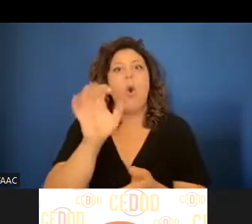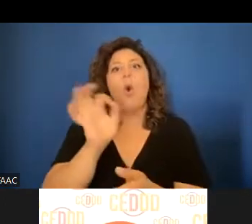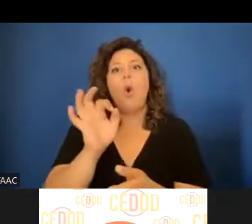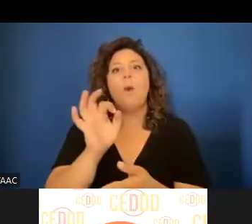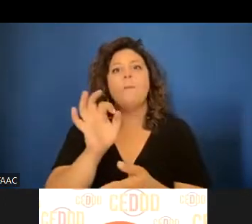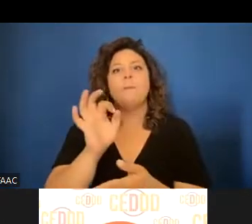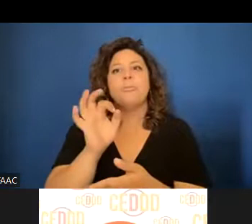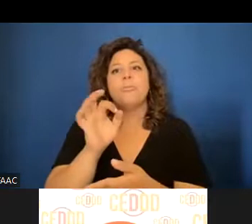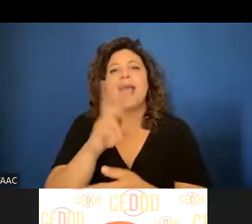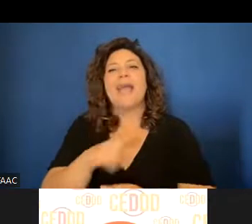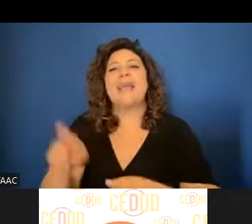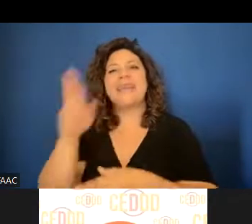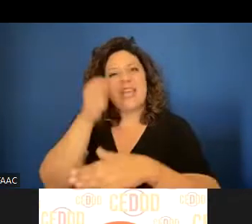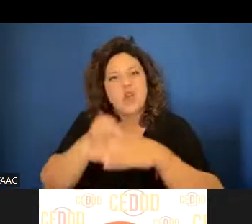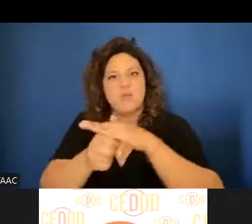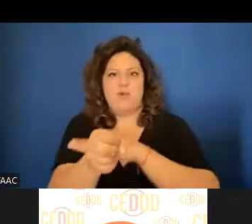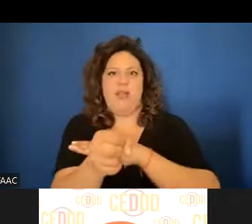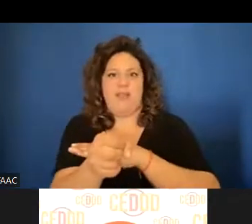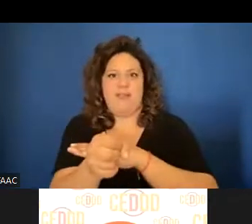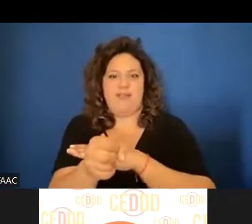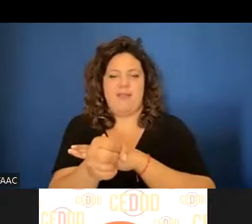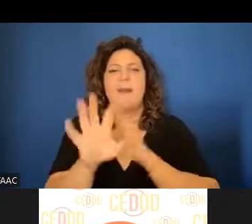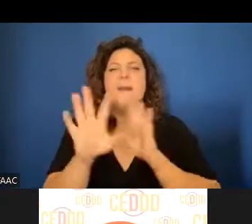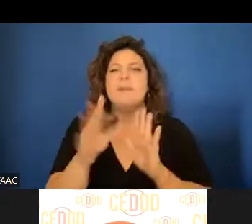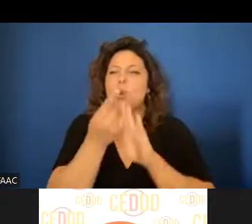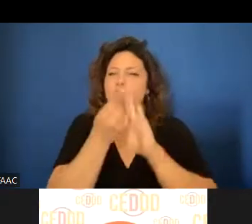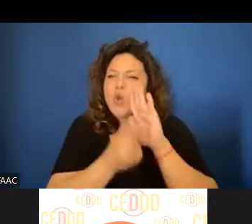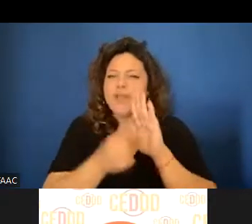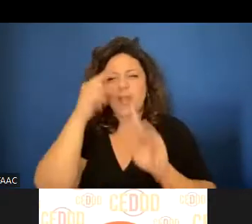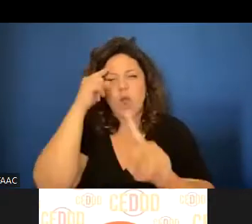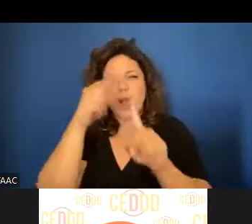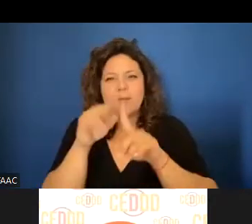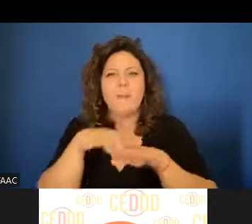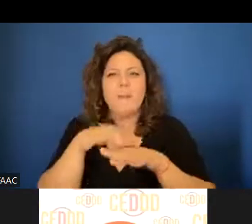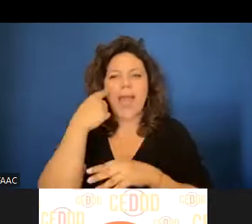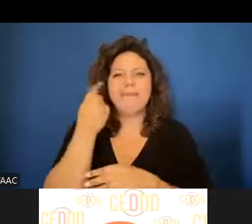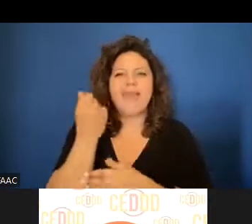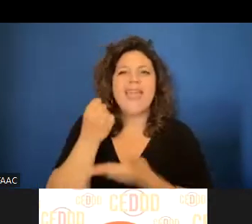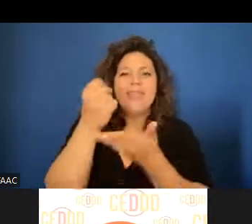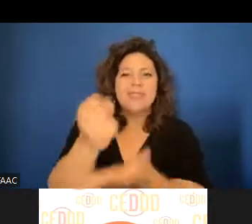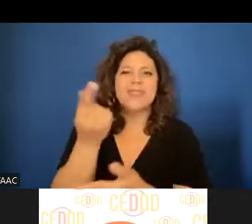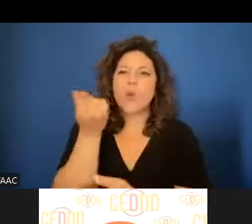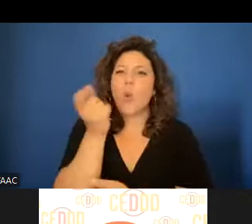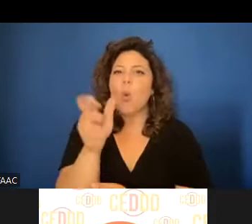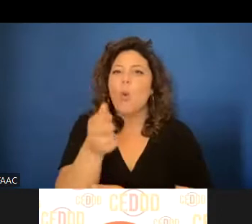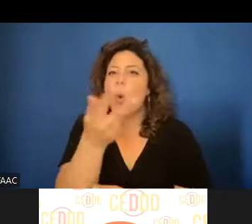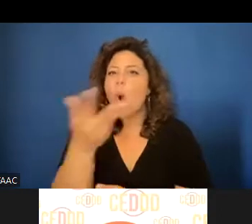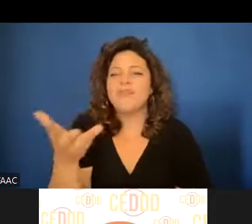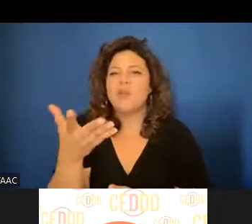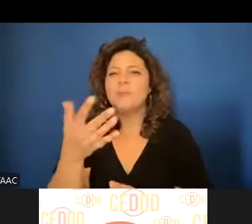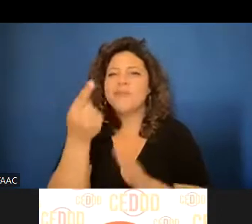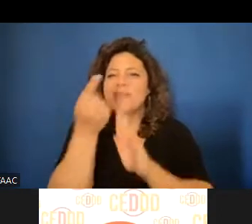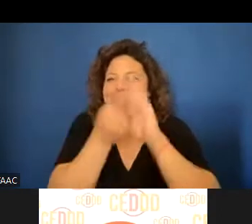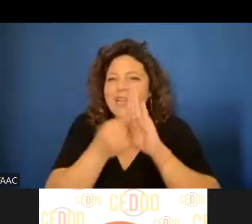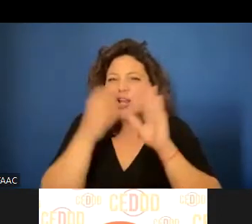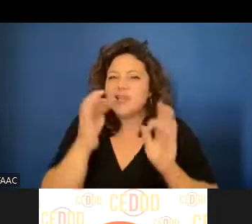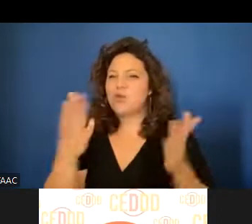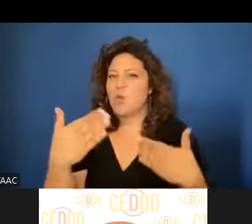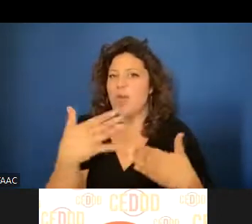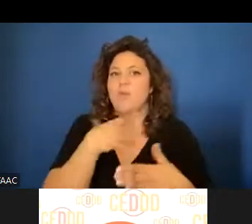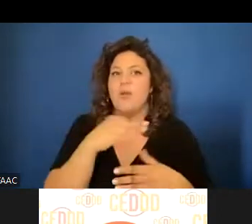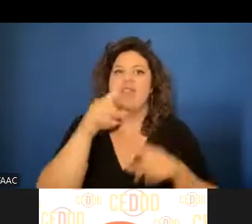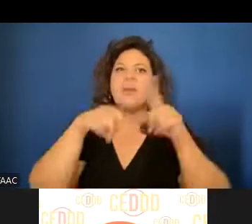es pues bueno que exista, no te voy a decir que no, pero creo que realmente no va o va a tardar mucho tiempo en que las quejas a pie de calle